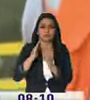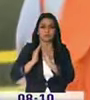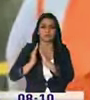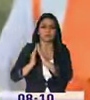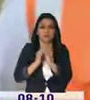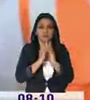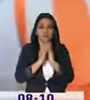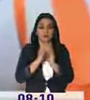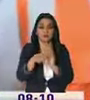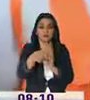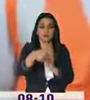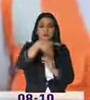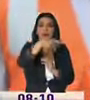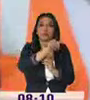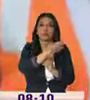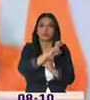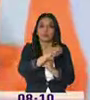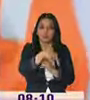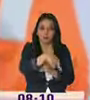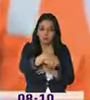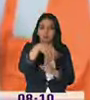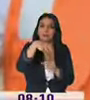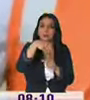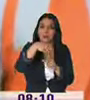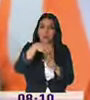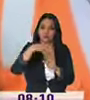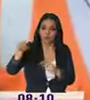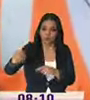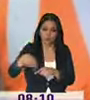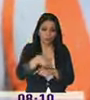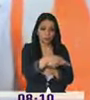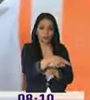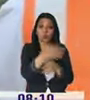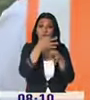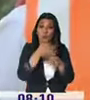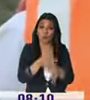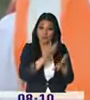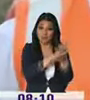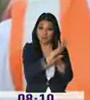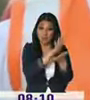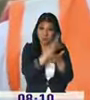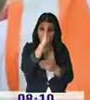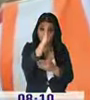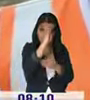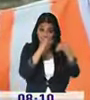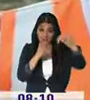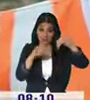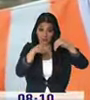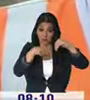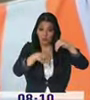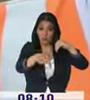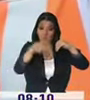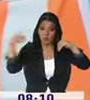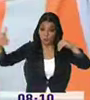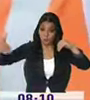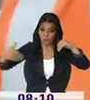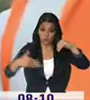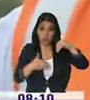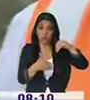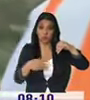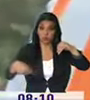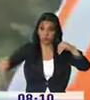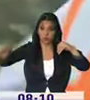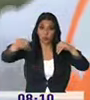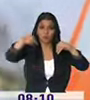el sector de Puzuquí en la Córdoba Galarza. Esta vía termina exactamente frente a la escuela de policía en ese sector